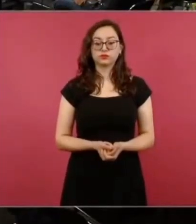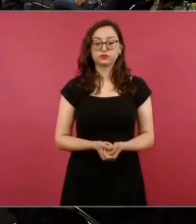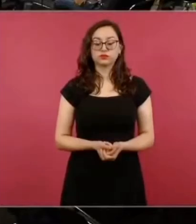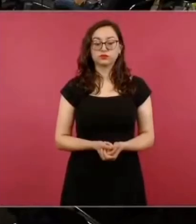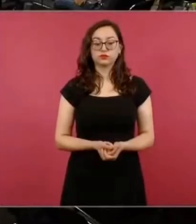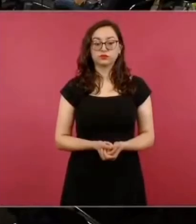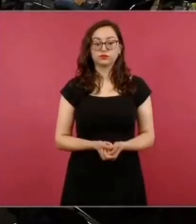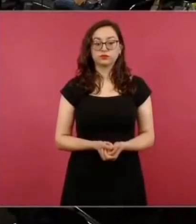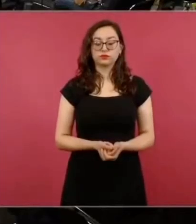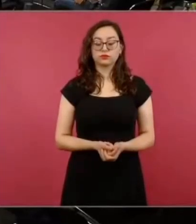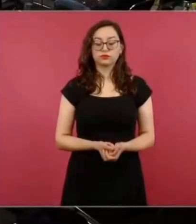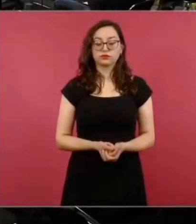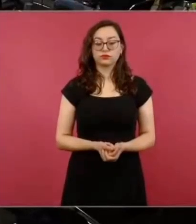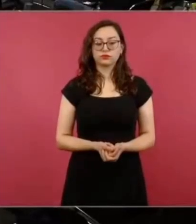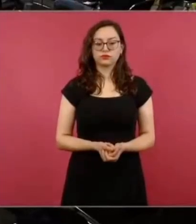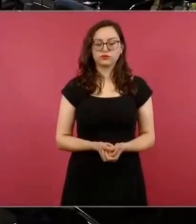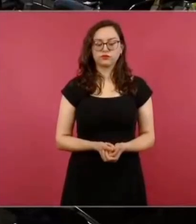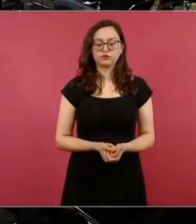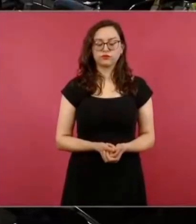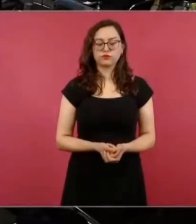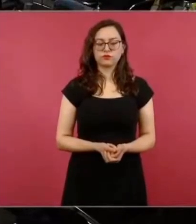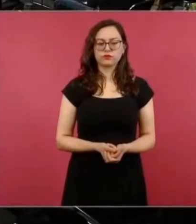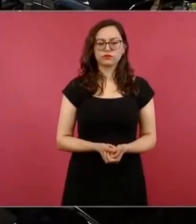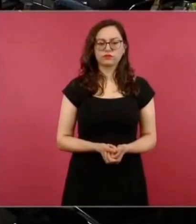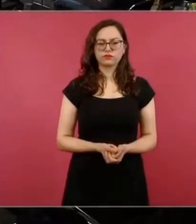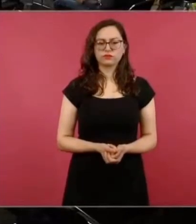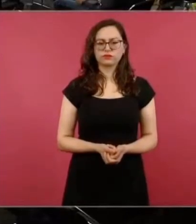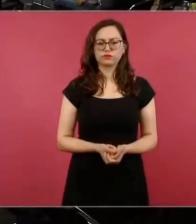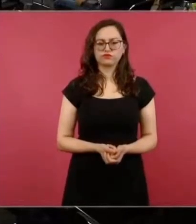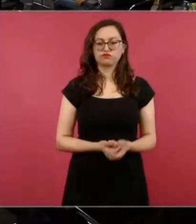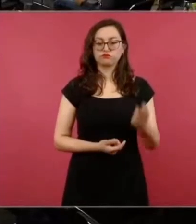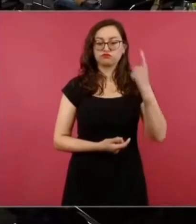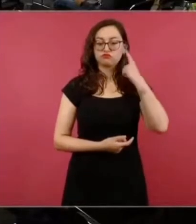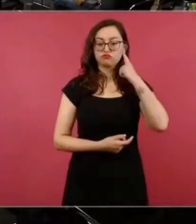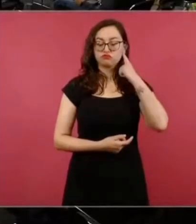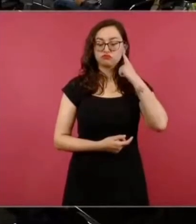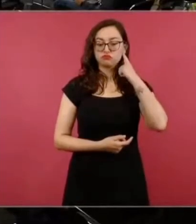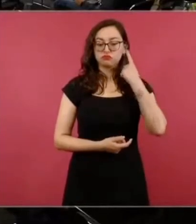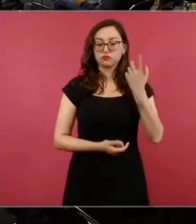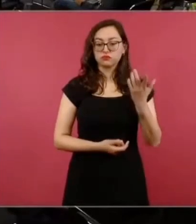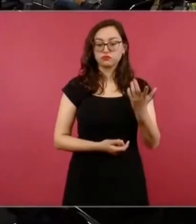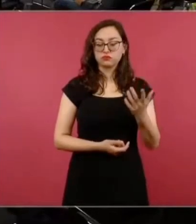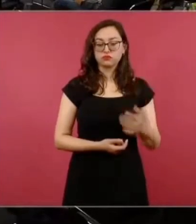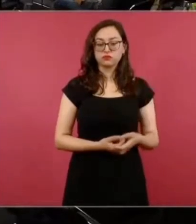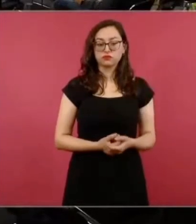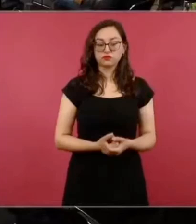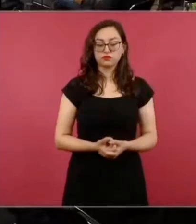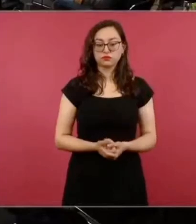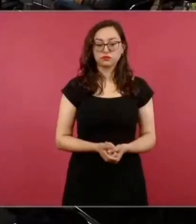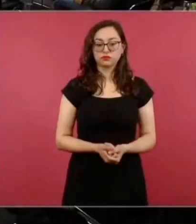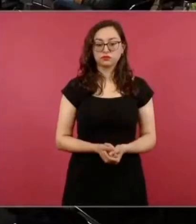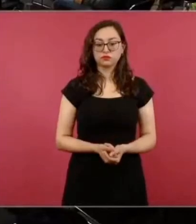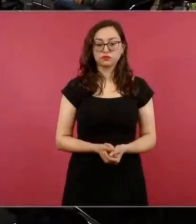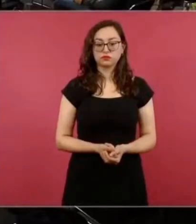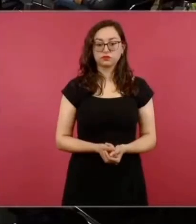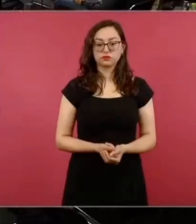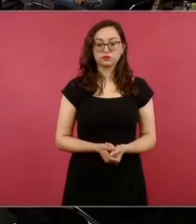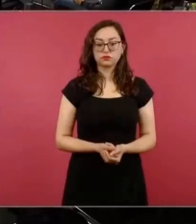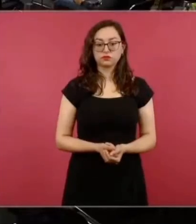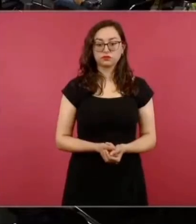No, porque para poder en un año decir ¿cuánto procesó una